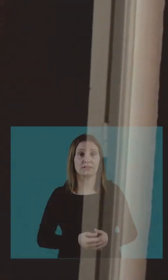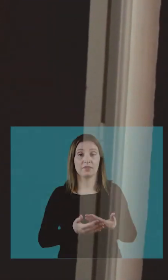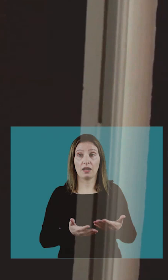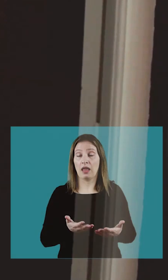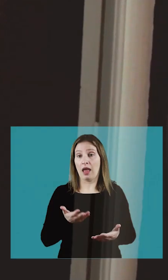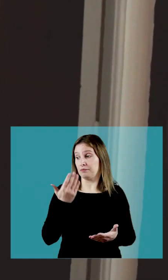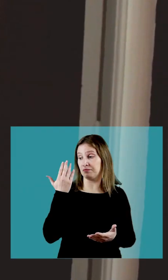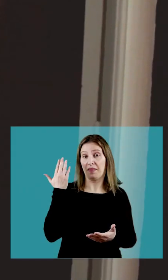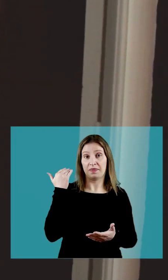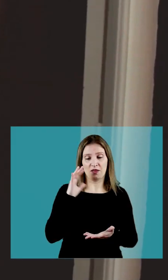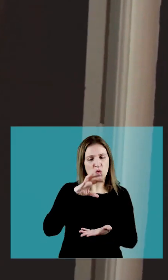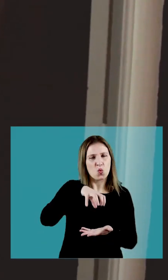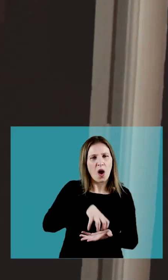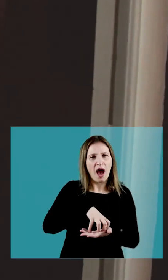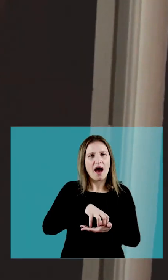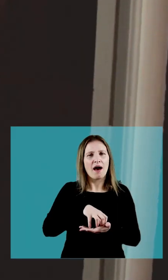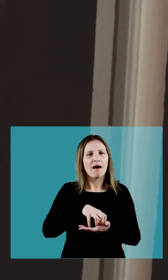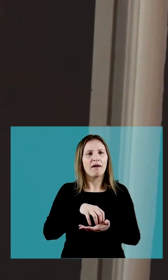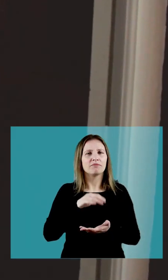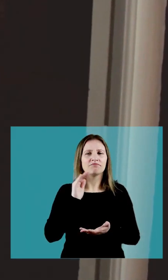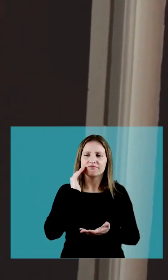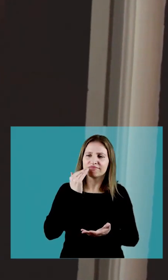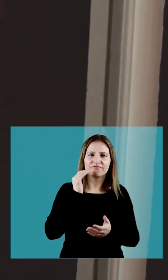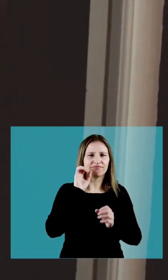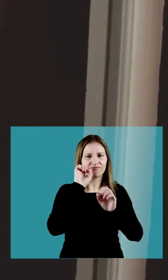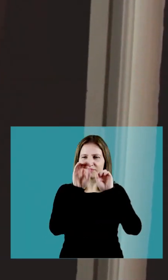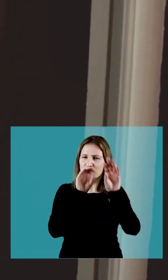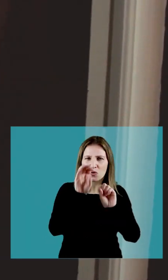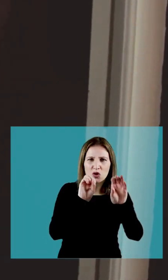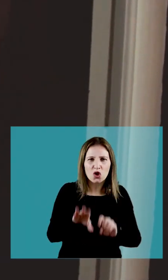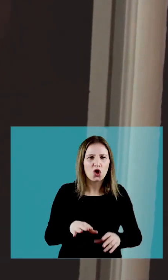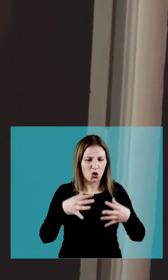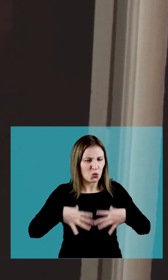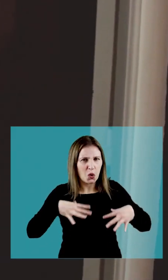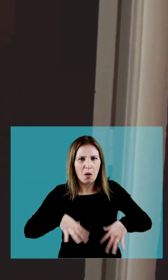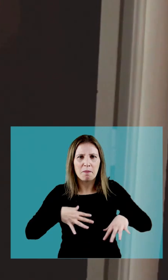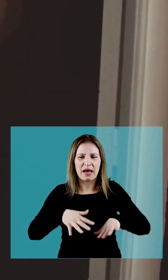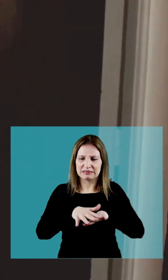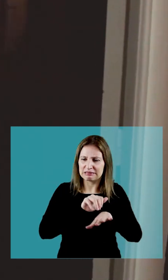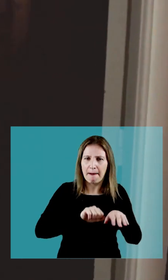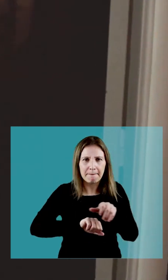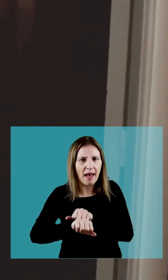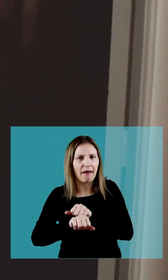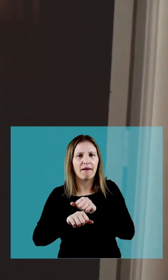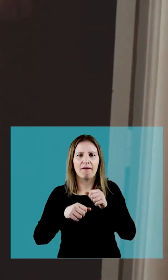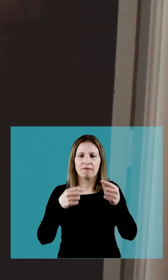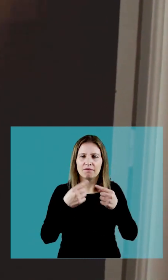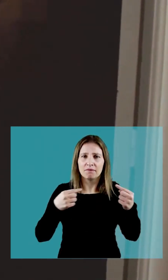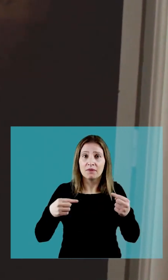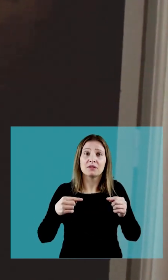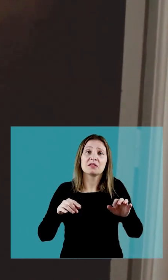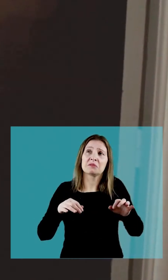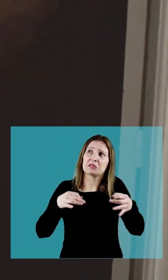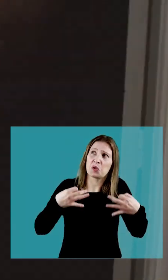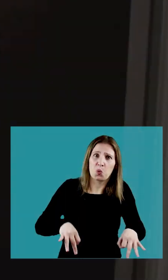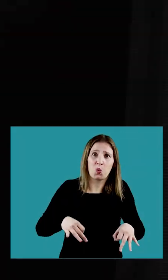Originalmente este lugar era un depósito donde había ropa, zapatos, seguramente provenía de los robos